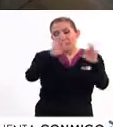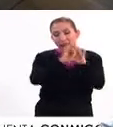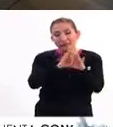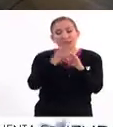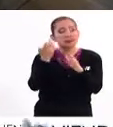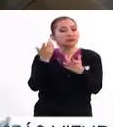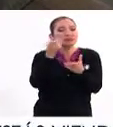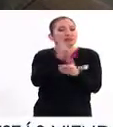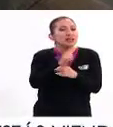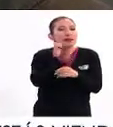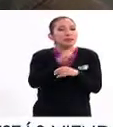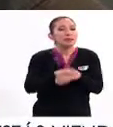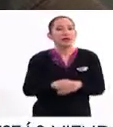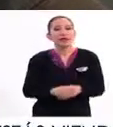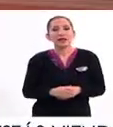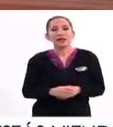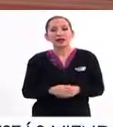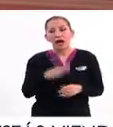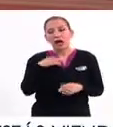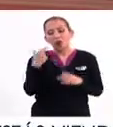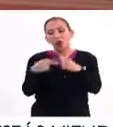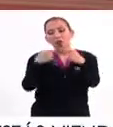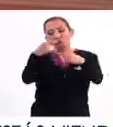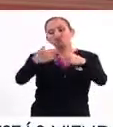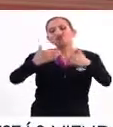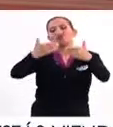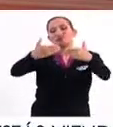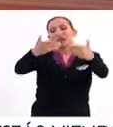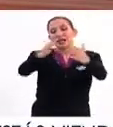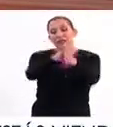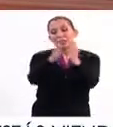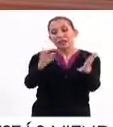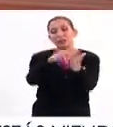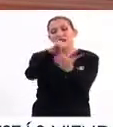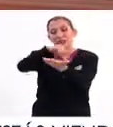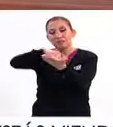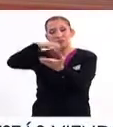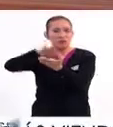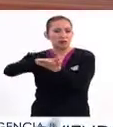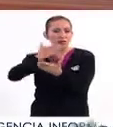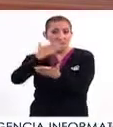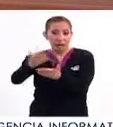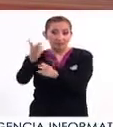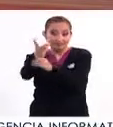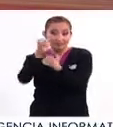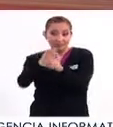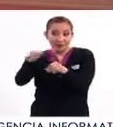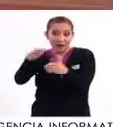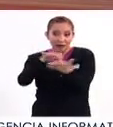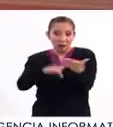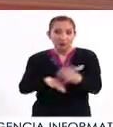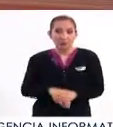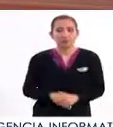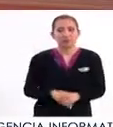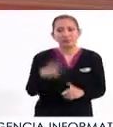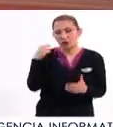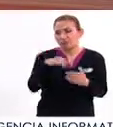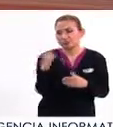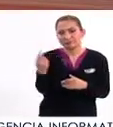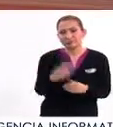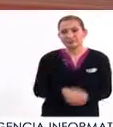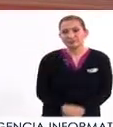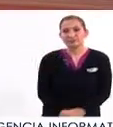para la lectura. Creo que es indispensable. Bueno, te lo preguntaba también porque hay países como Japón que con los famosos anime, con